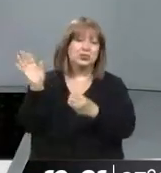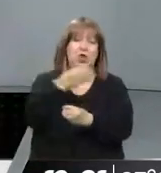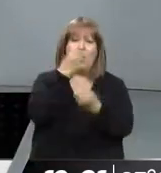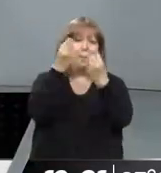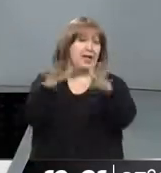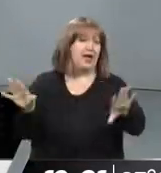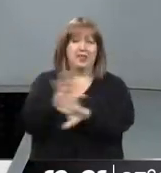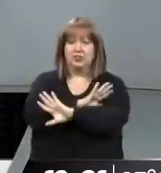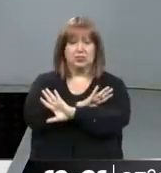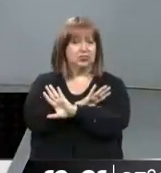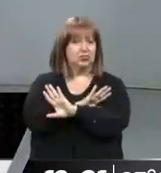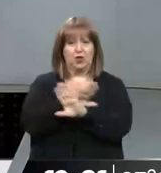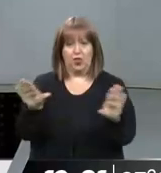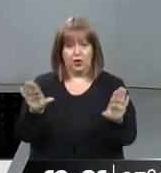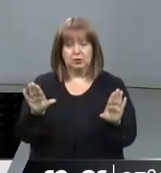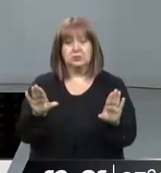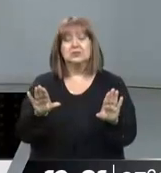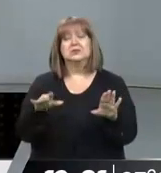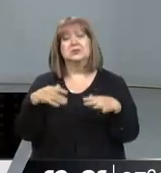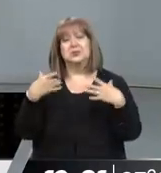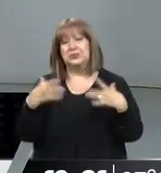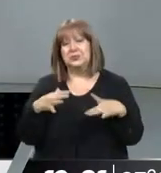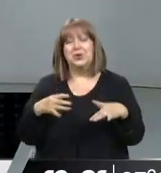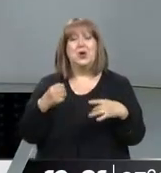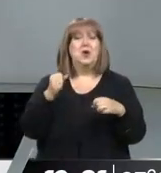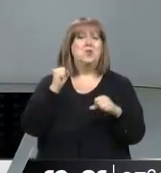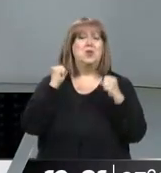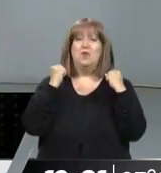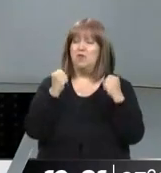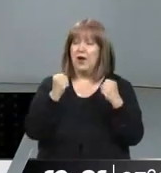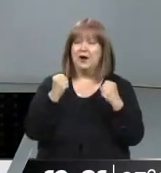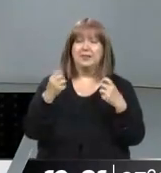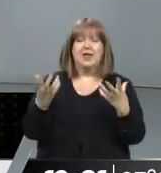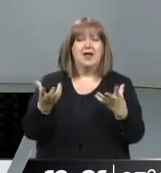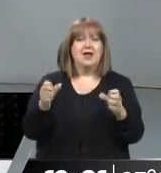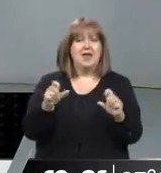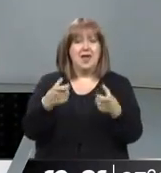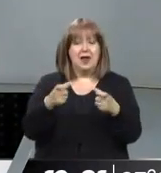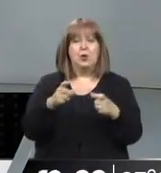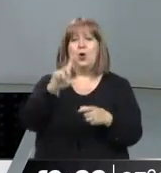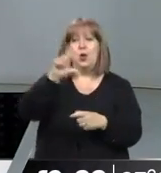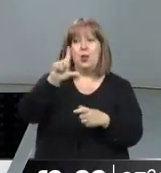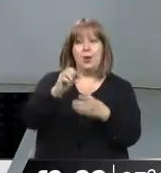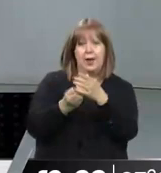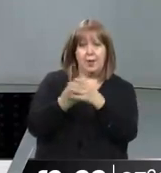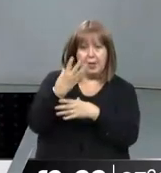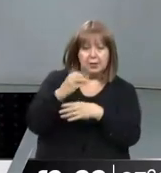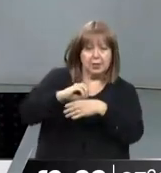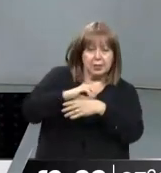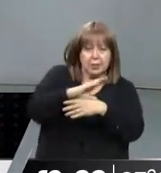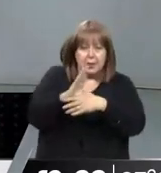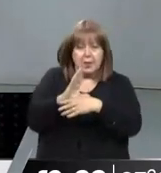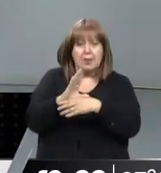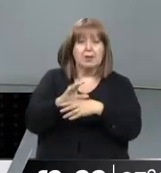para la próxima temporada agrícola. Claro. Muy lesiva la helada que se sufrió entre el lunes en la madrugada y el martes en la madrugada.